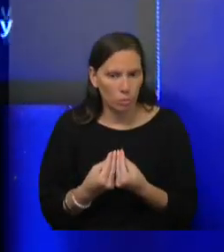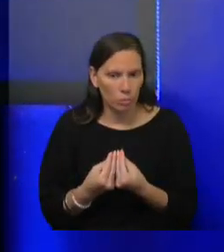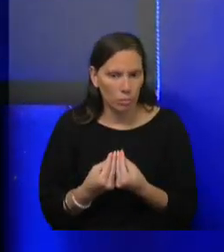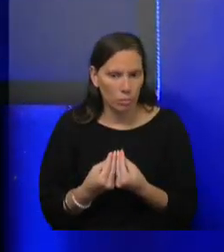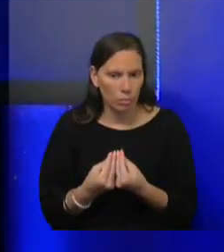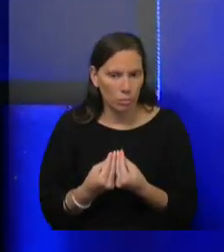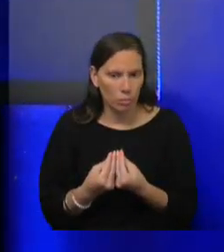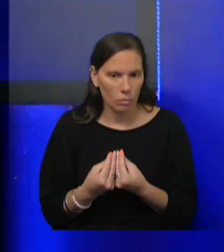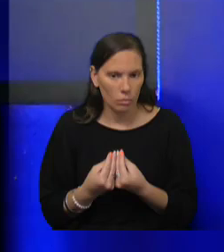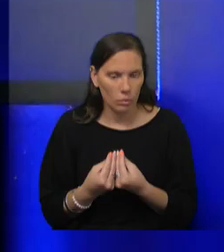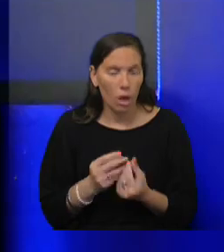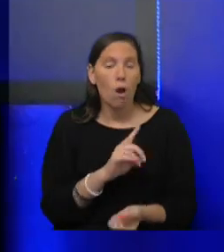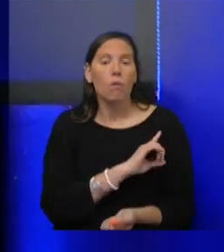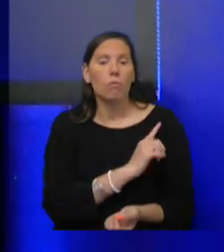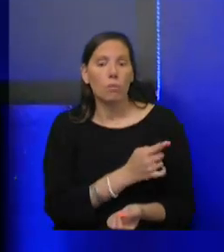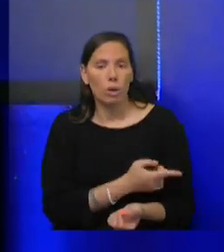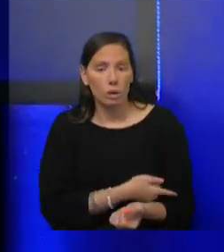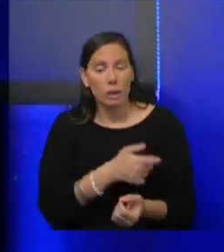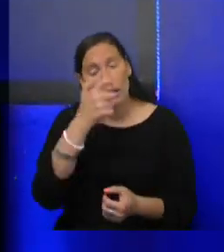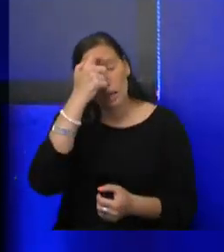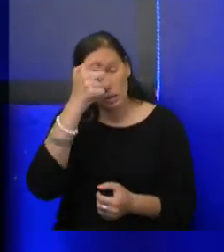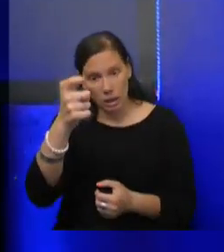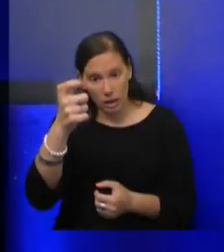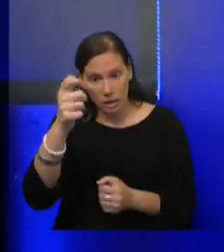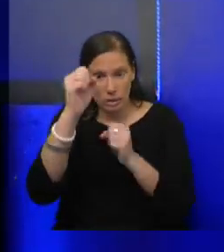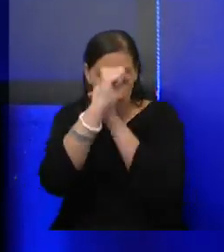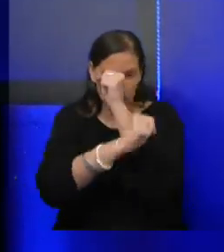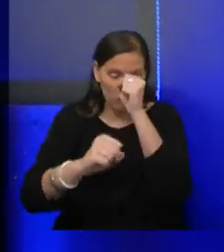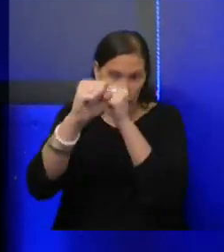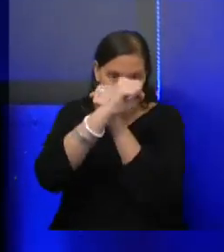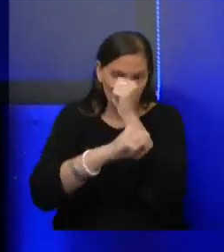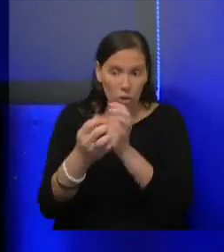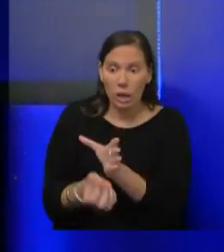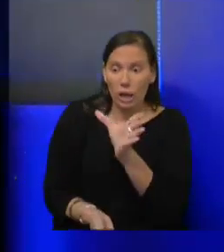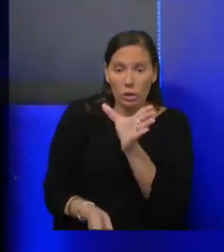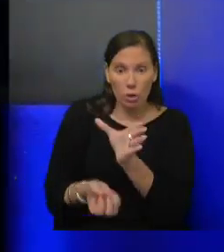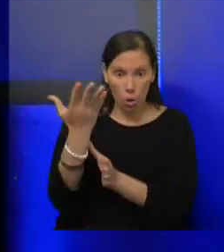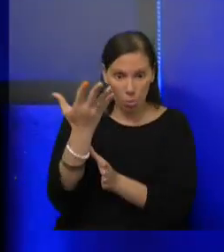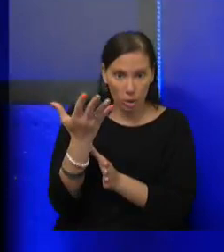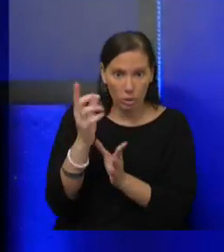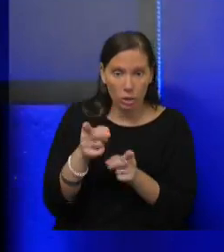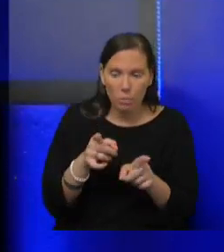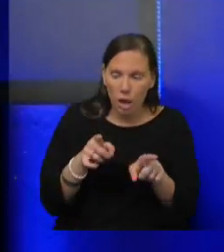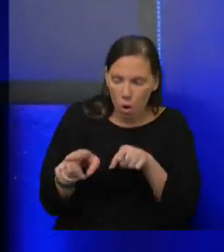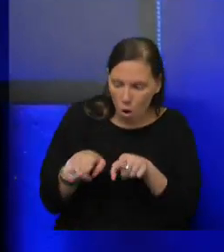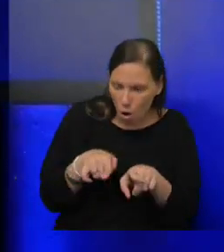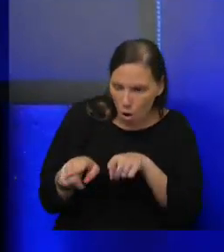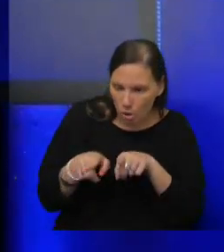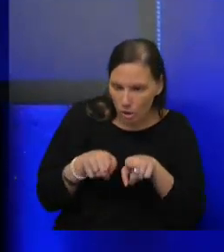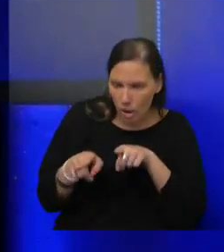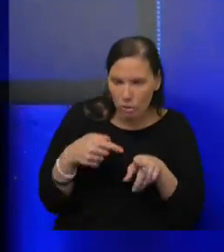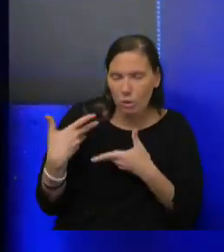altísimo el fortalecimiento de ciencia la tecnología la innovación y la coordinación y